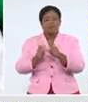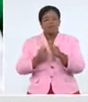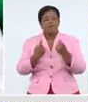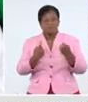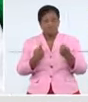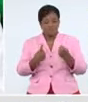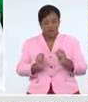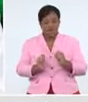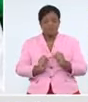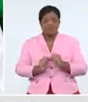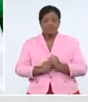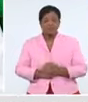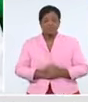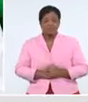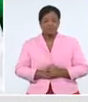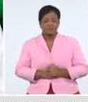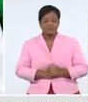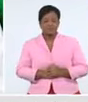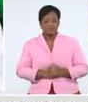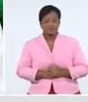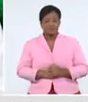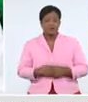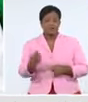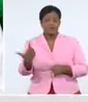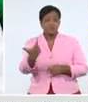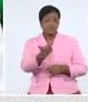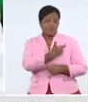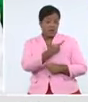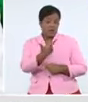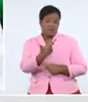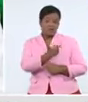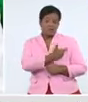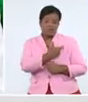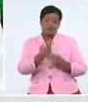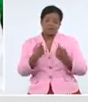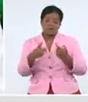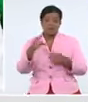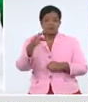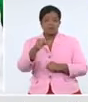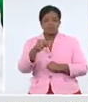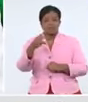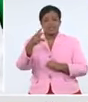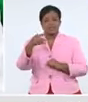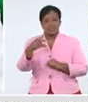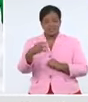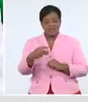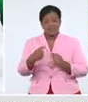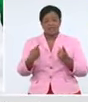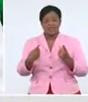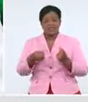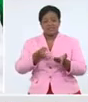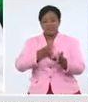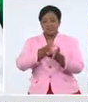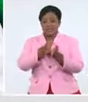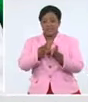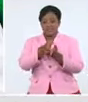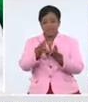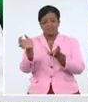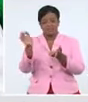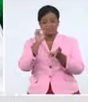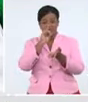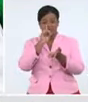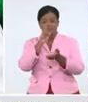están aplicando segundas y ya vamos prácticamente a terceras dosis para ir completando, ir culminando